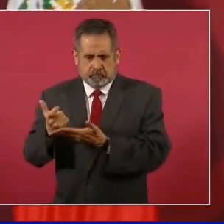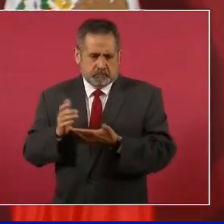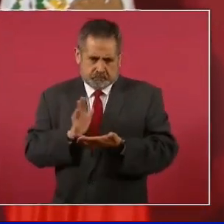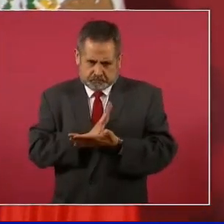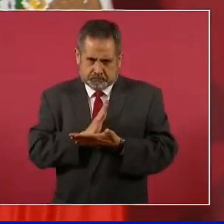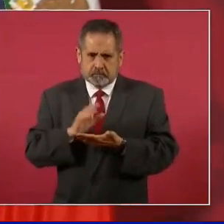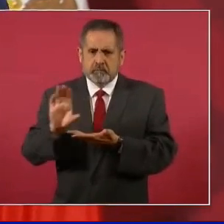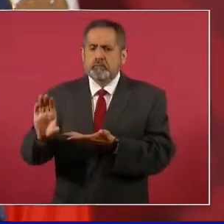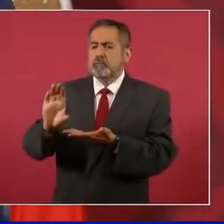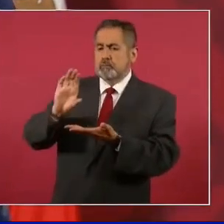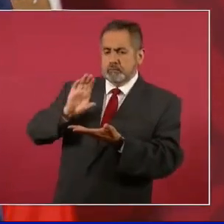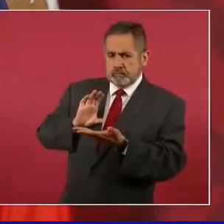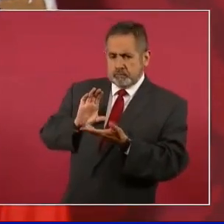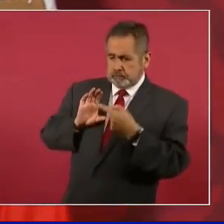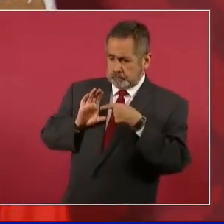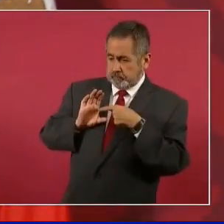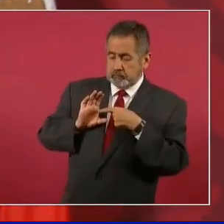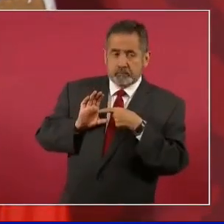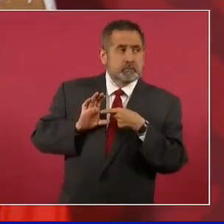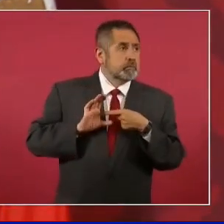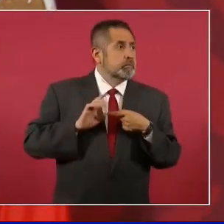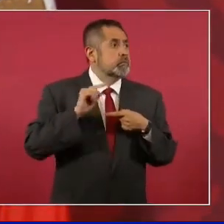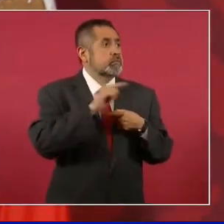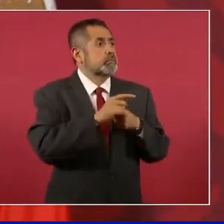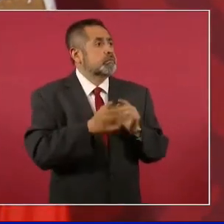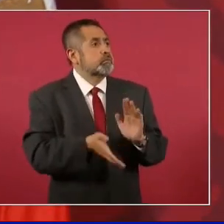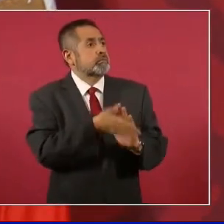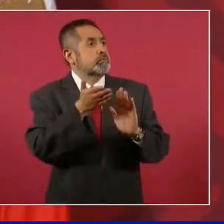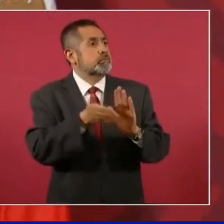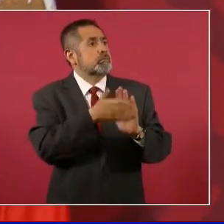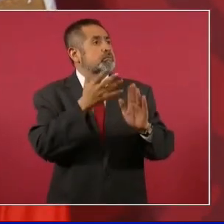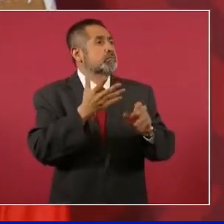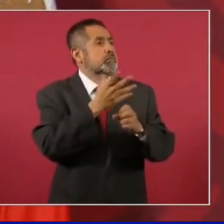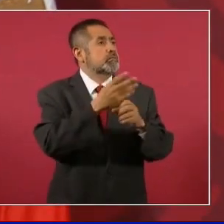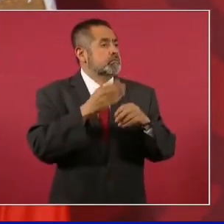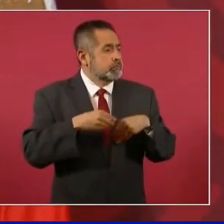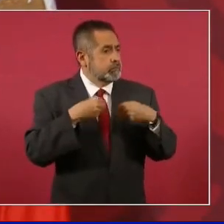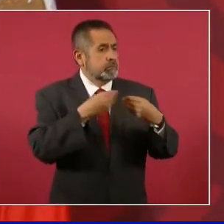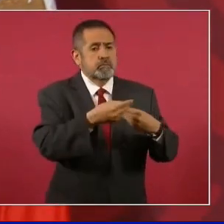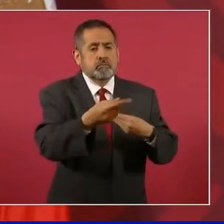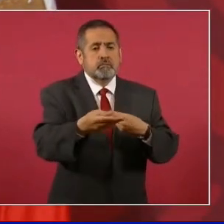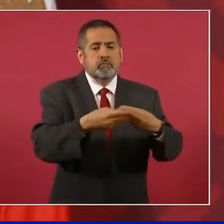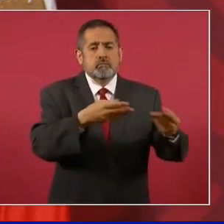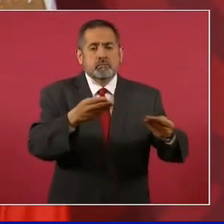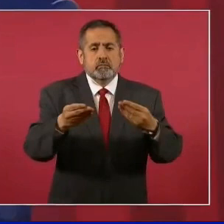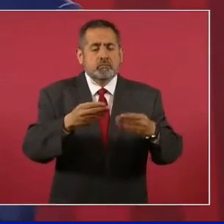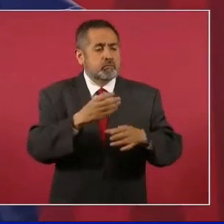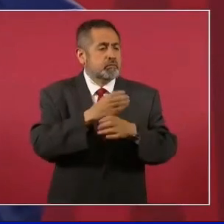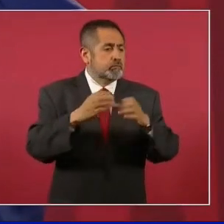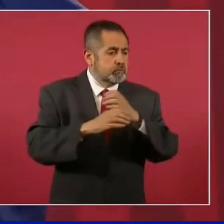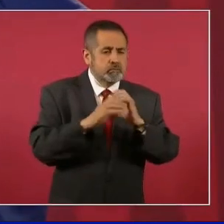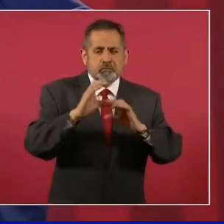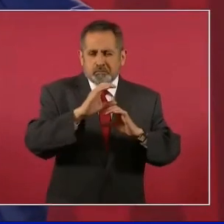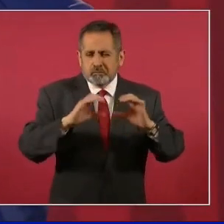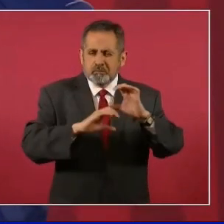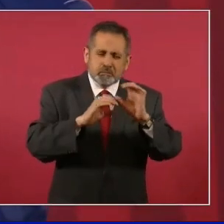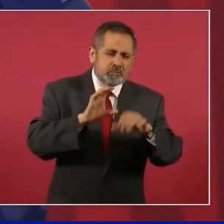pudiera comprar materiales de construcción y entregar los materiales de